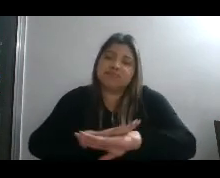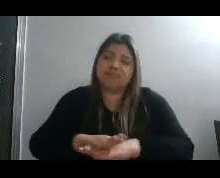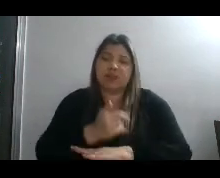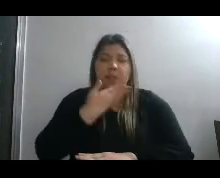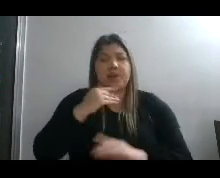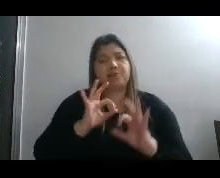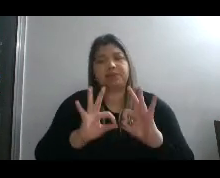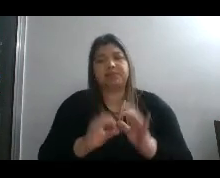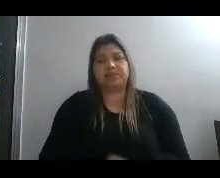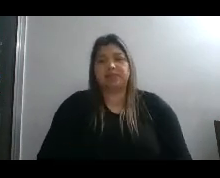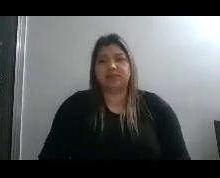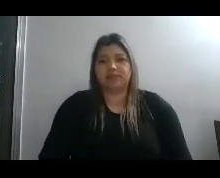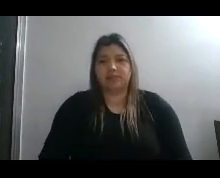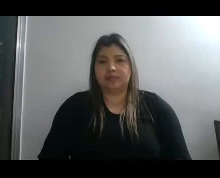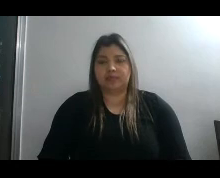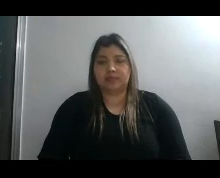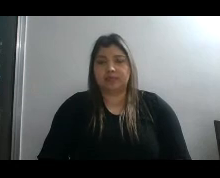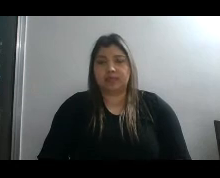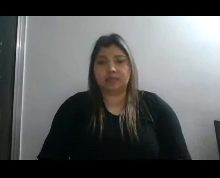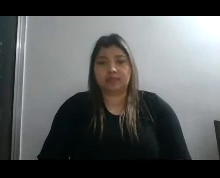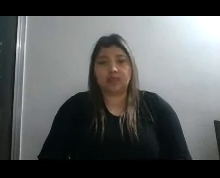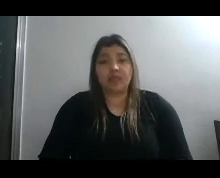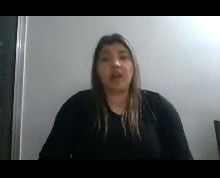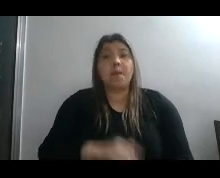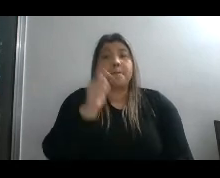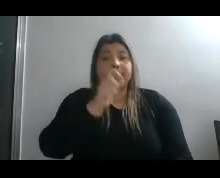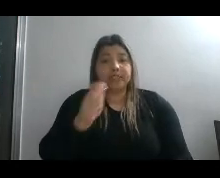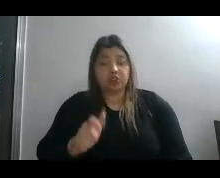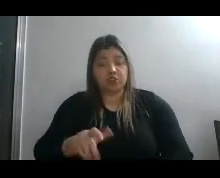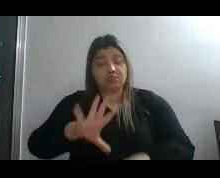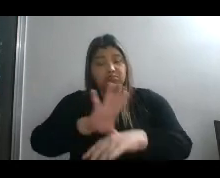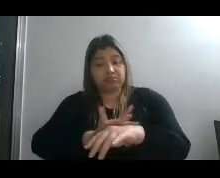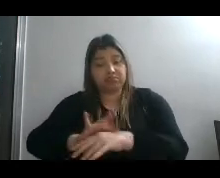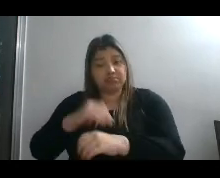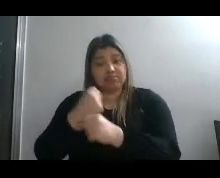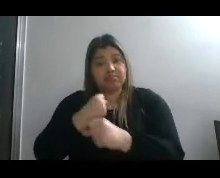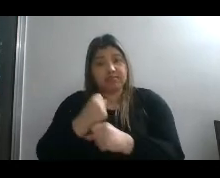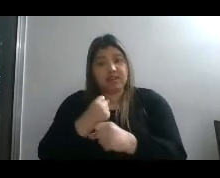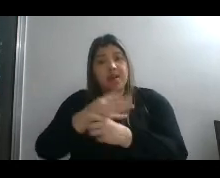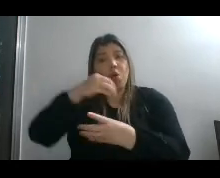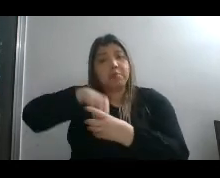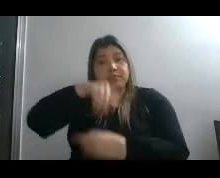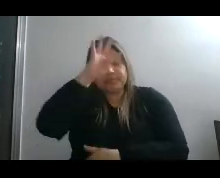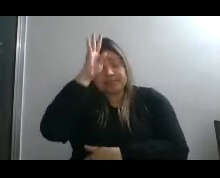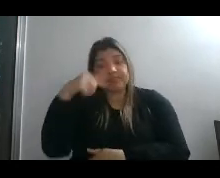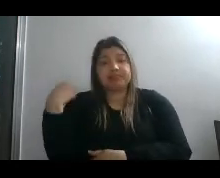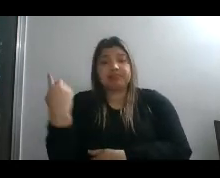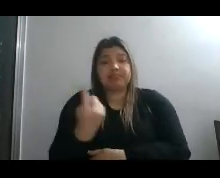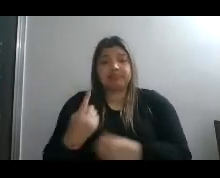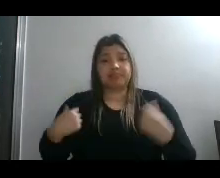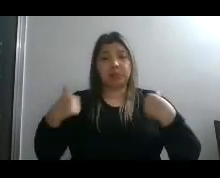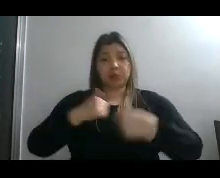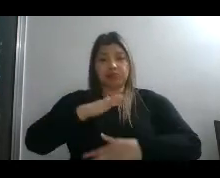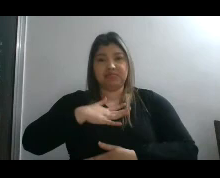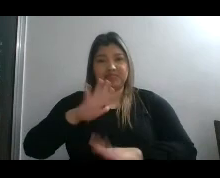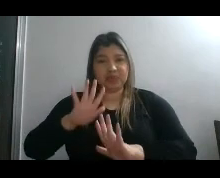El personal de salud debe cambiarse su ropa al salir del hospital, así es en estos momentos. Se está haciendo así.